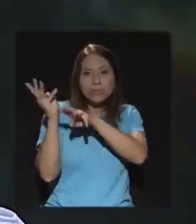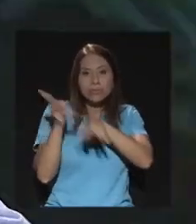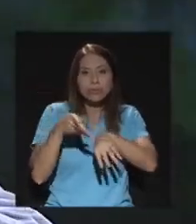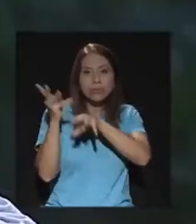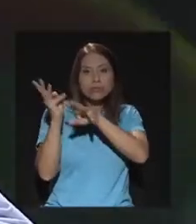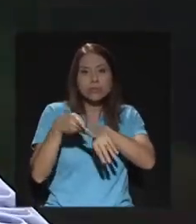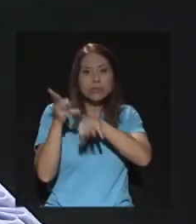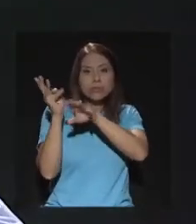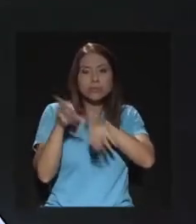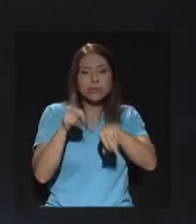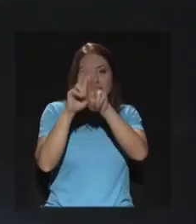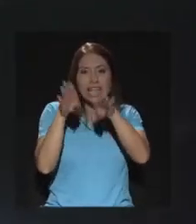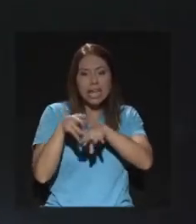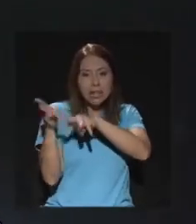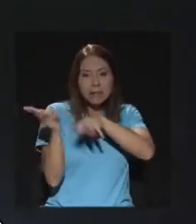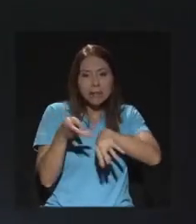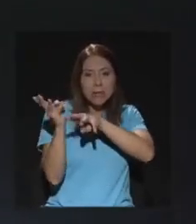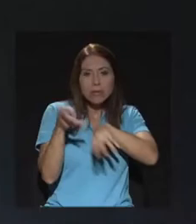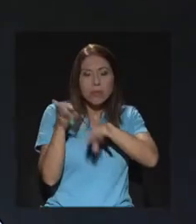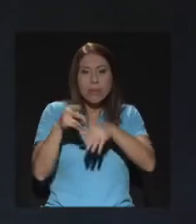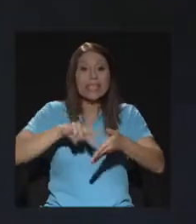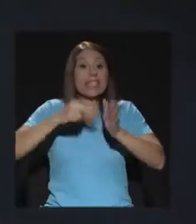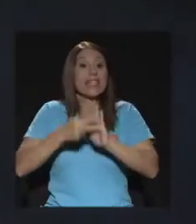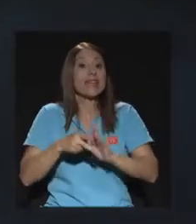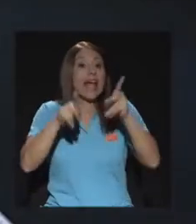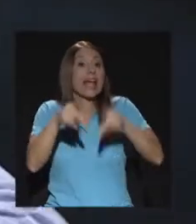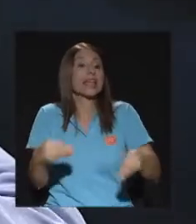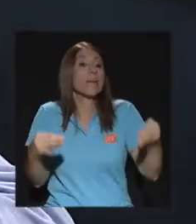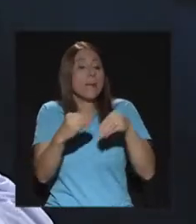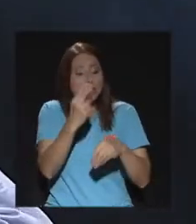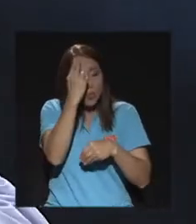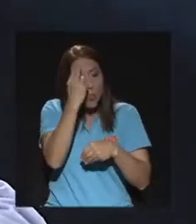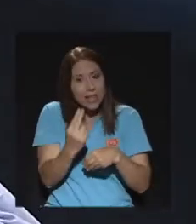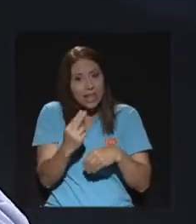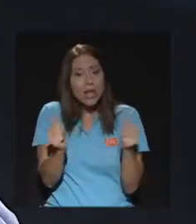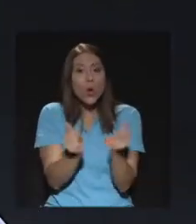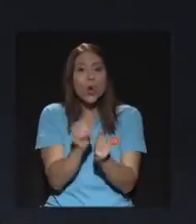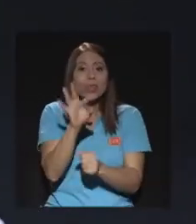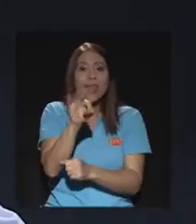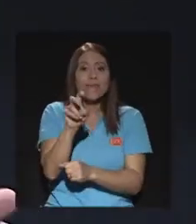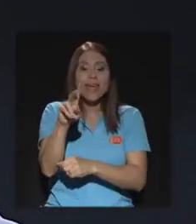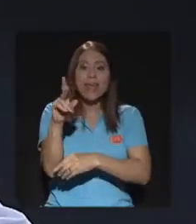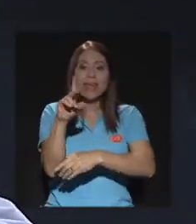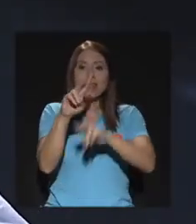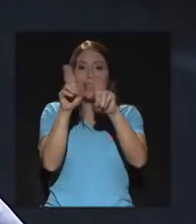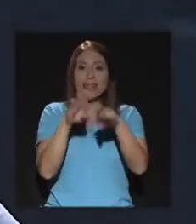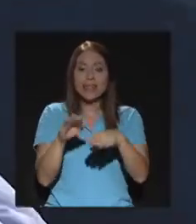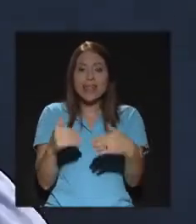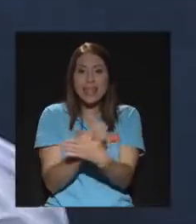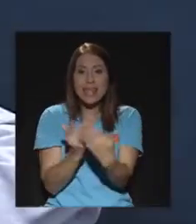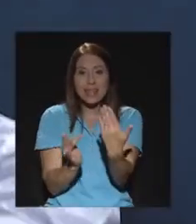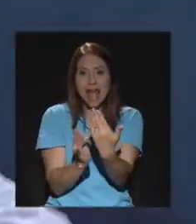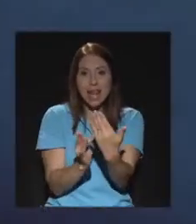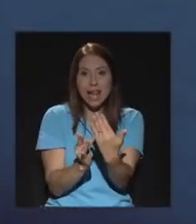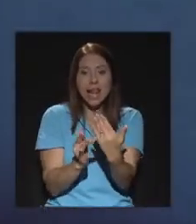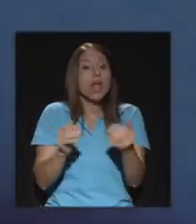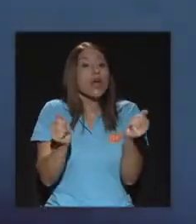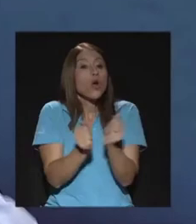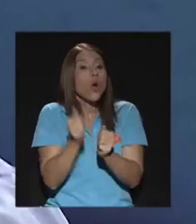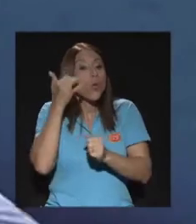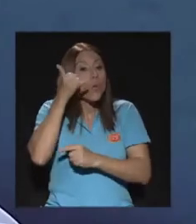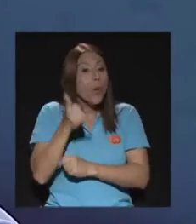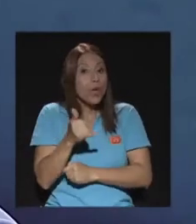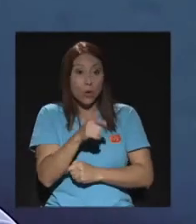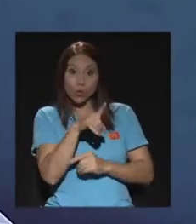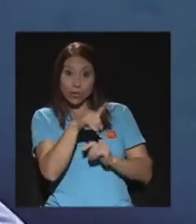lo que significa que la gente más humilde de este país con televisión digital va a tener televisión digital móvil. Hoy, para que usted vea un canal, usted tiene que entrar en internet